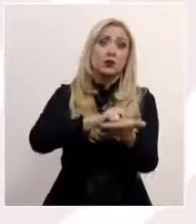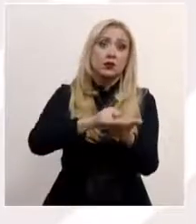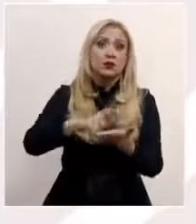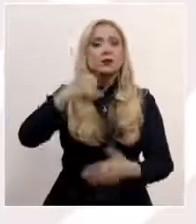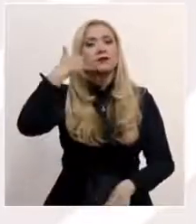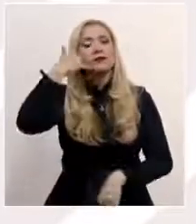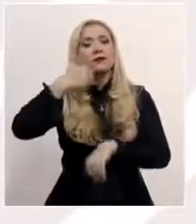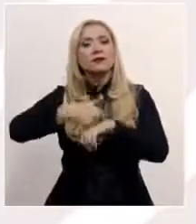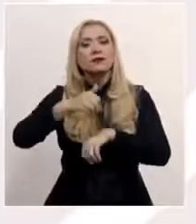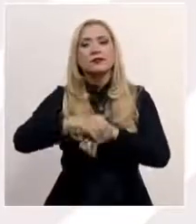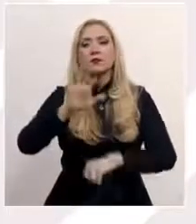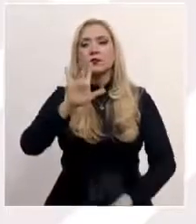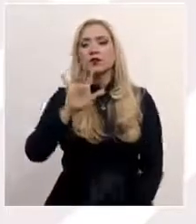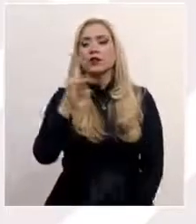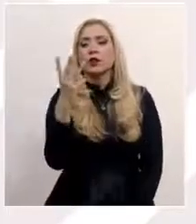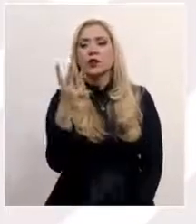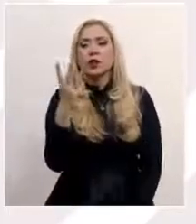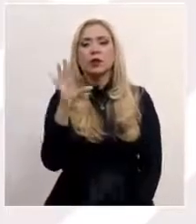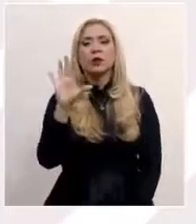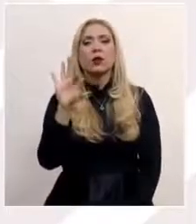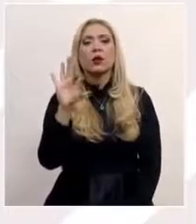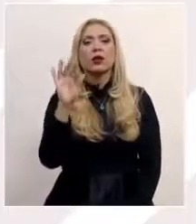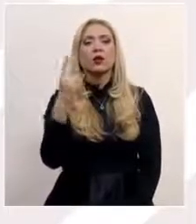o sea, 5341-3010,